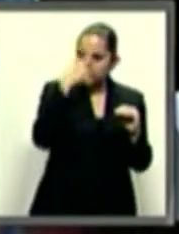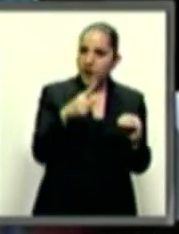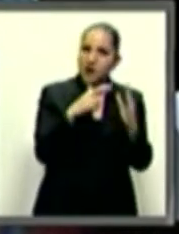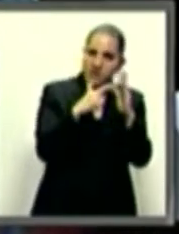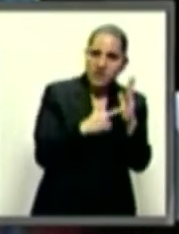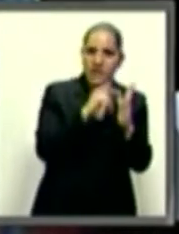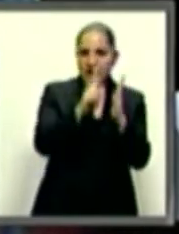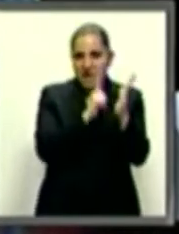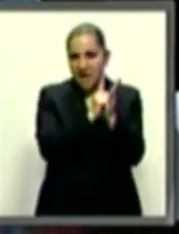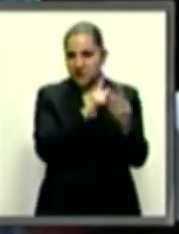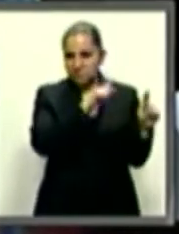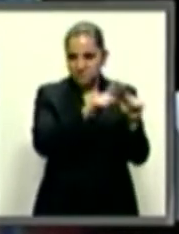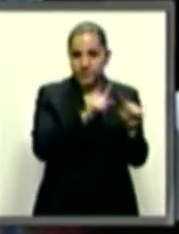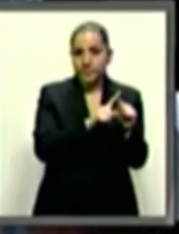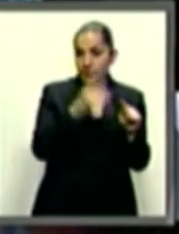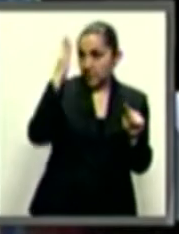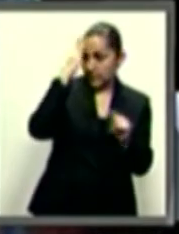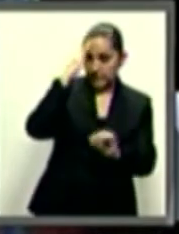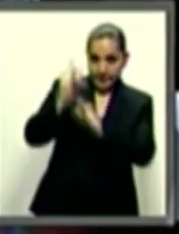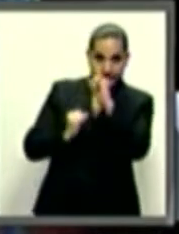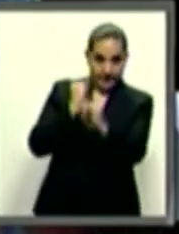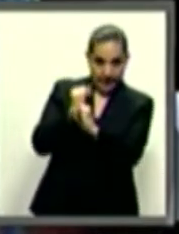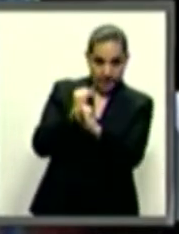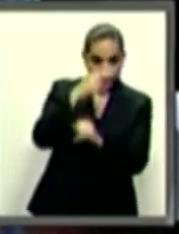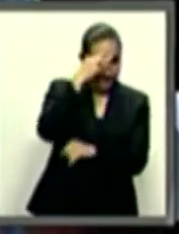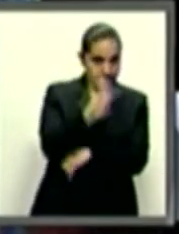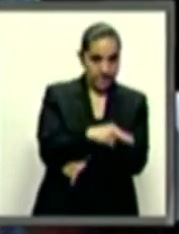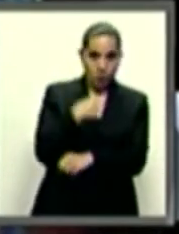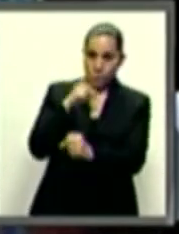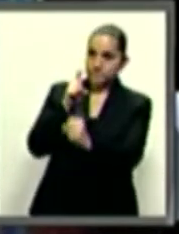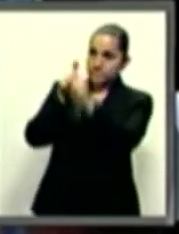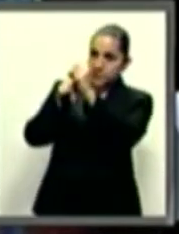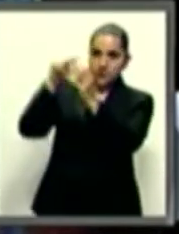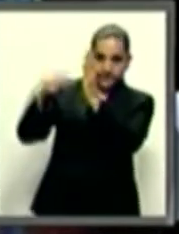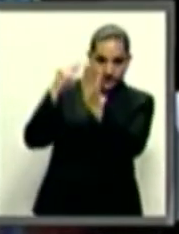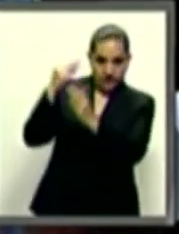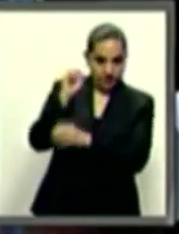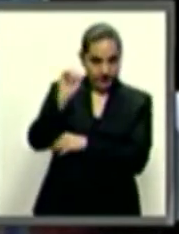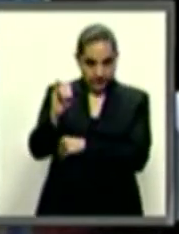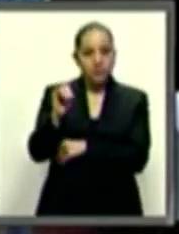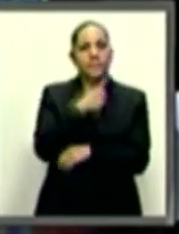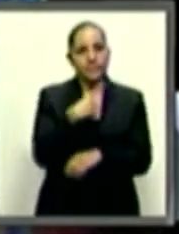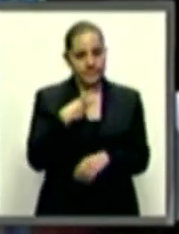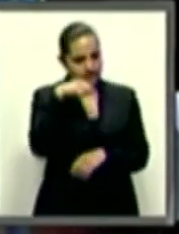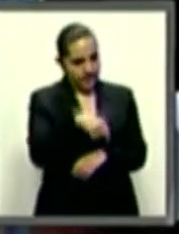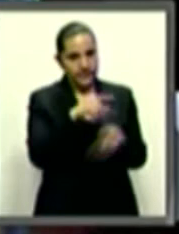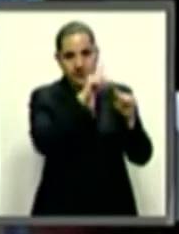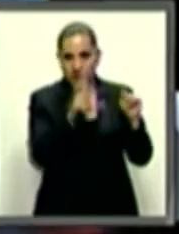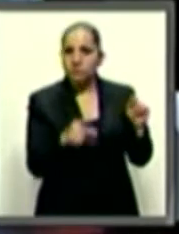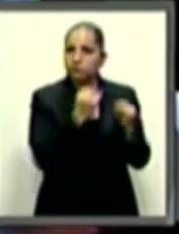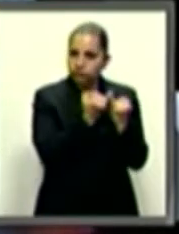instrumentos internacionales firmados y ratificados por el Estado. En este contexto en que se inscribe